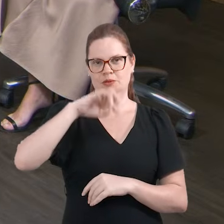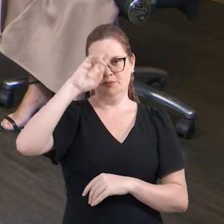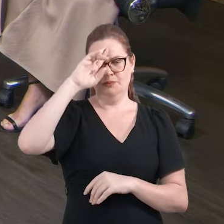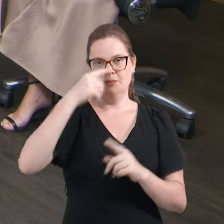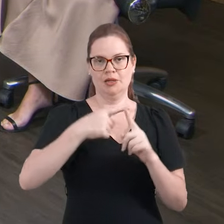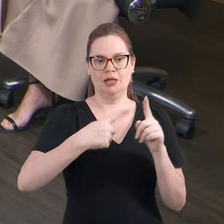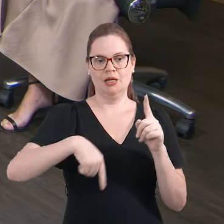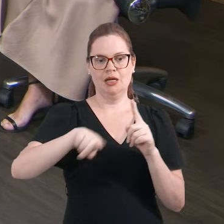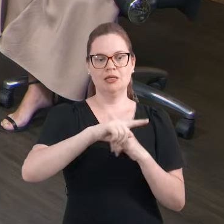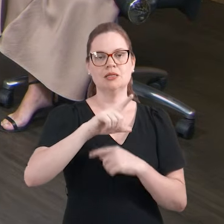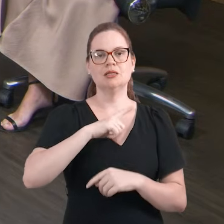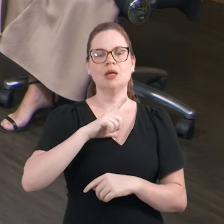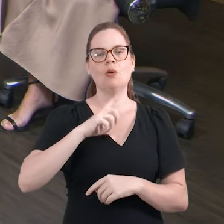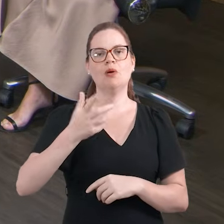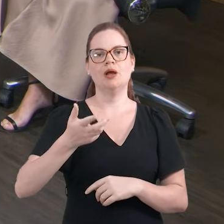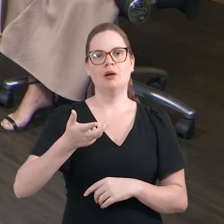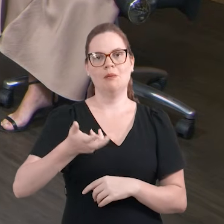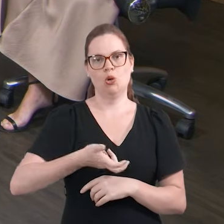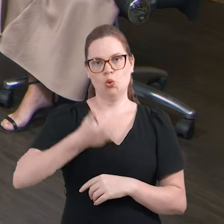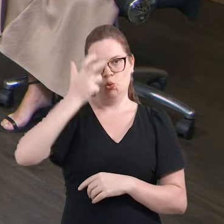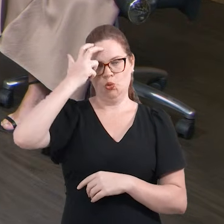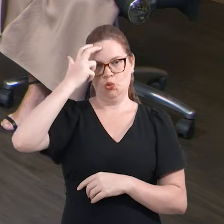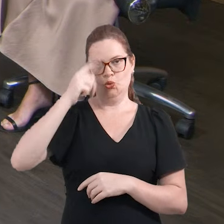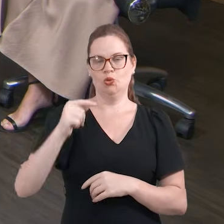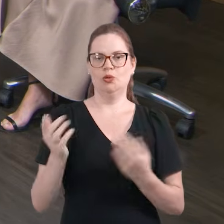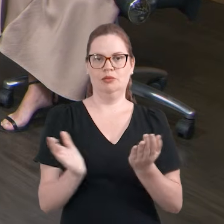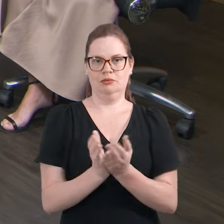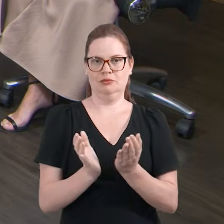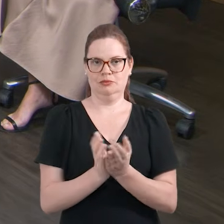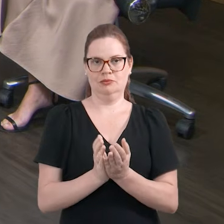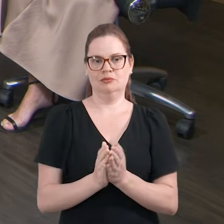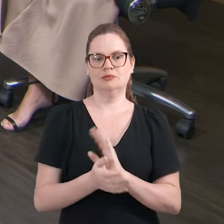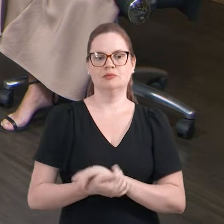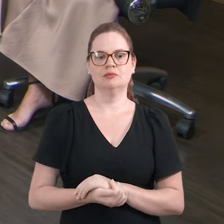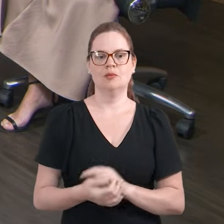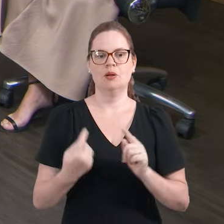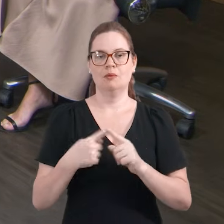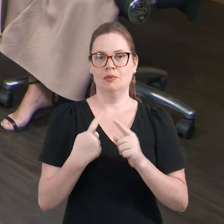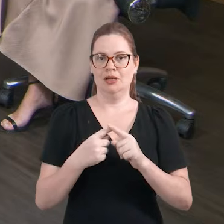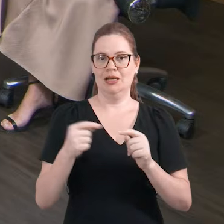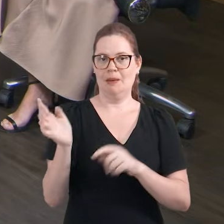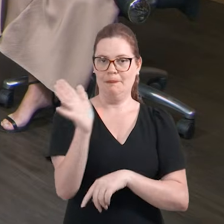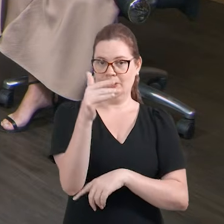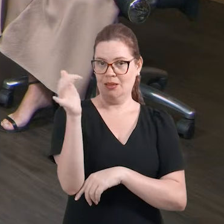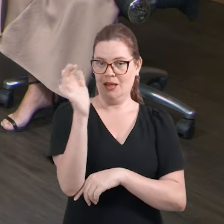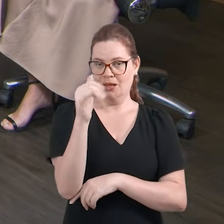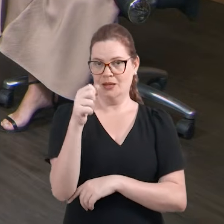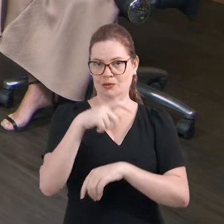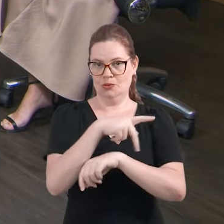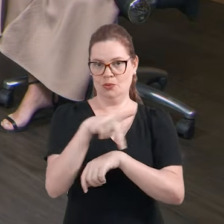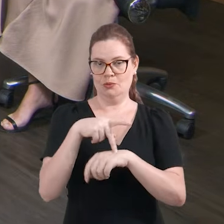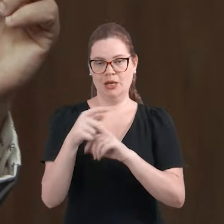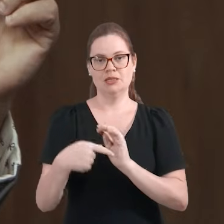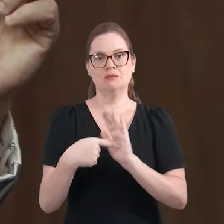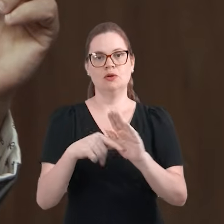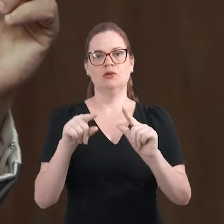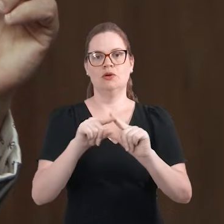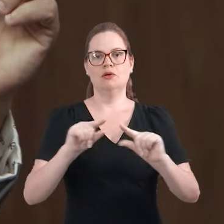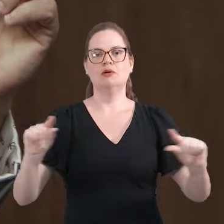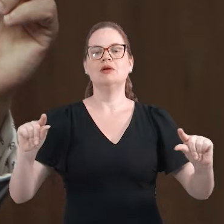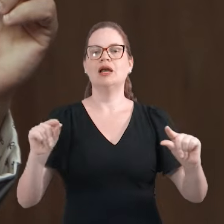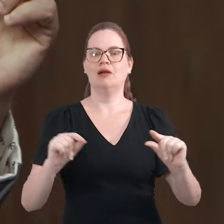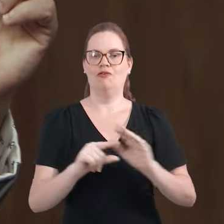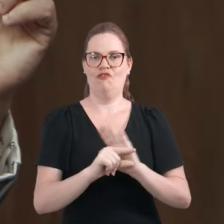tem uma cultura evangélica. Tanto que na bandeira do país tem o versículo bíblico. A verdade vos